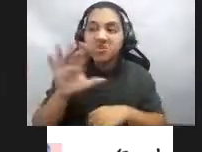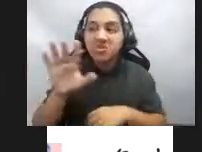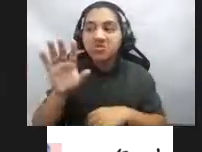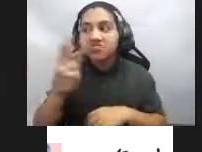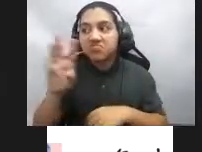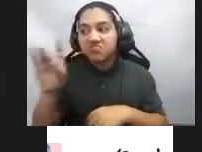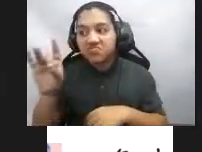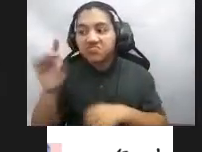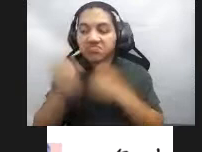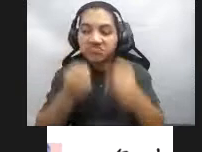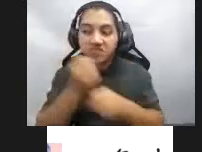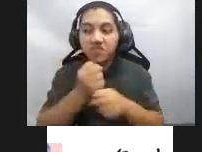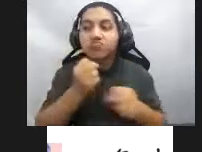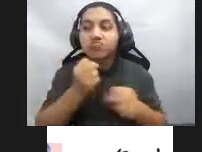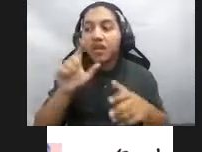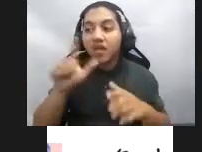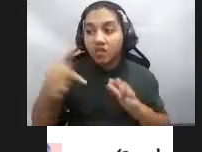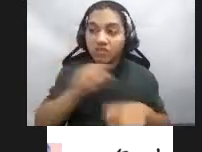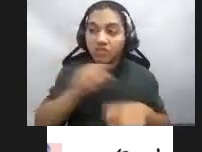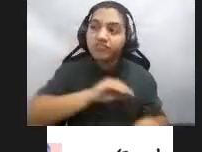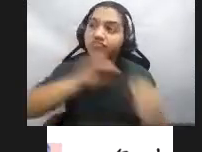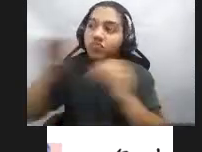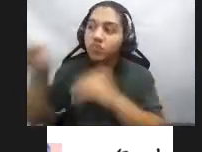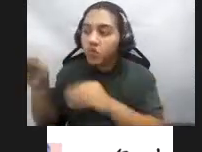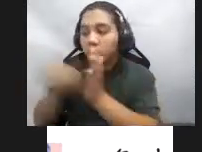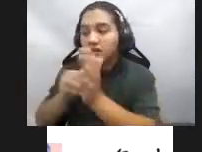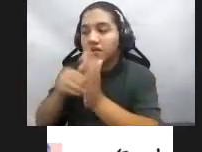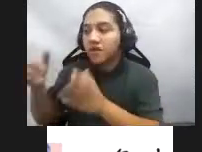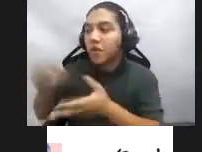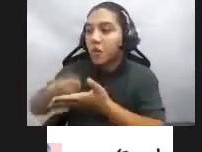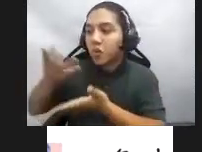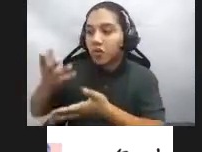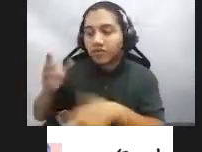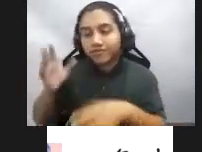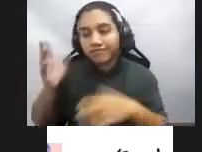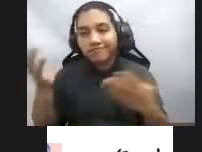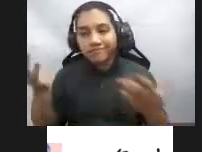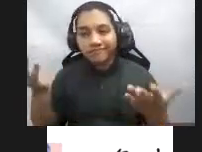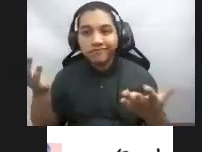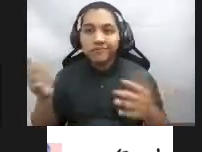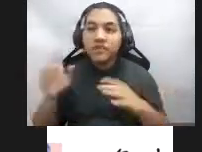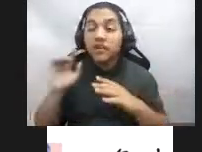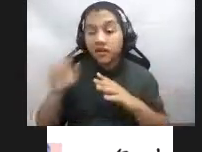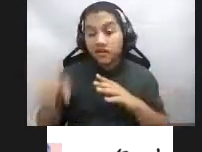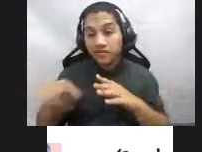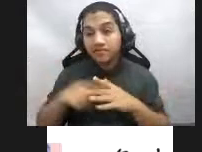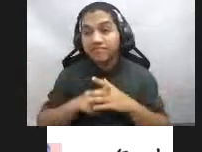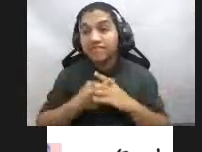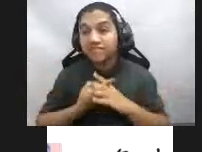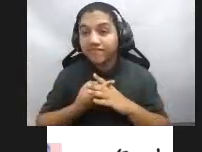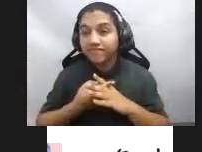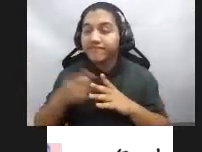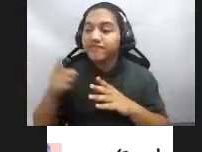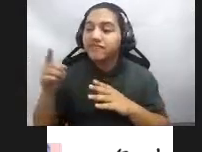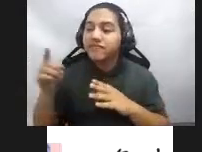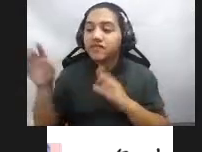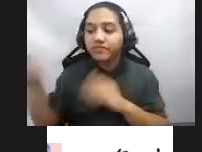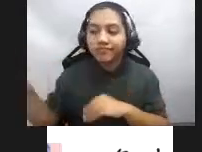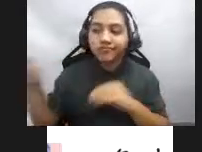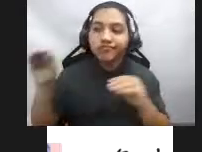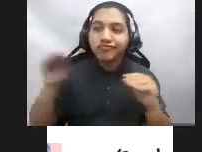mucho dinero a su país. Y ahí comienza la migración de trabajadores contractuales chinos